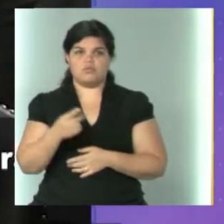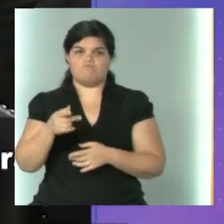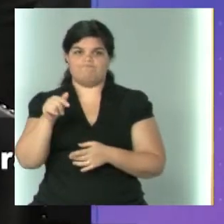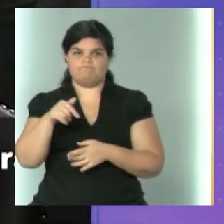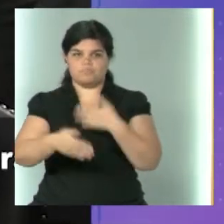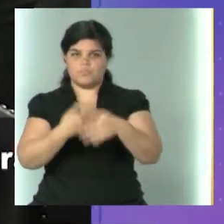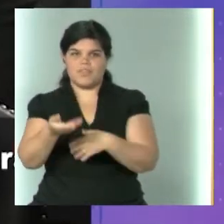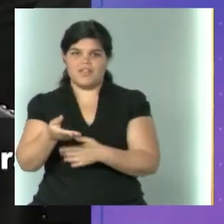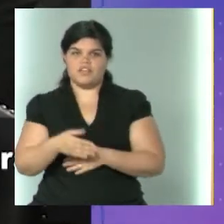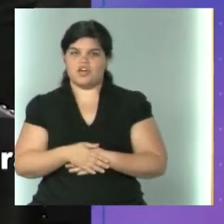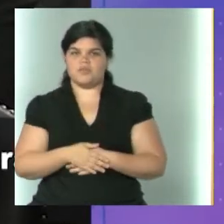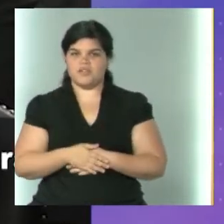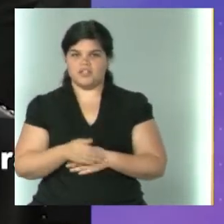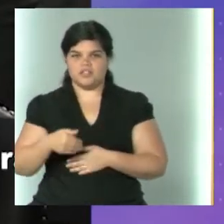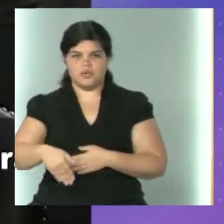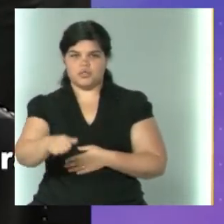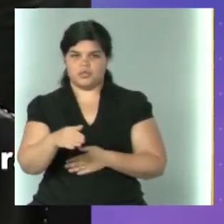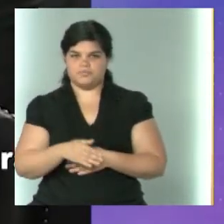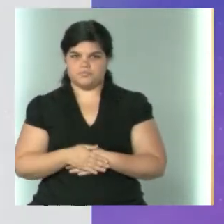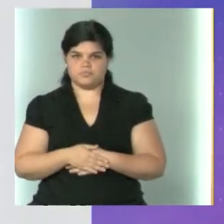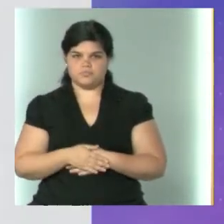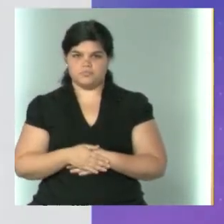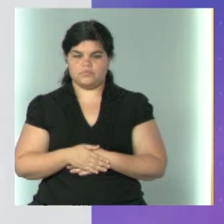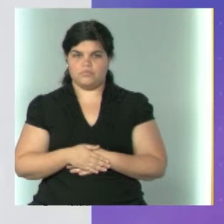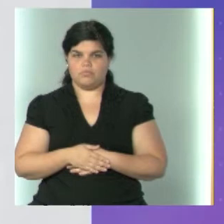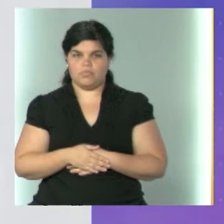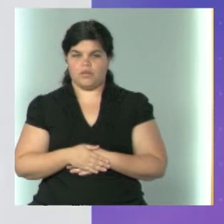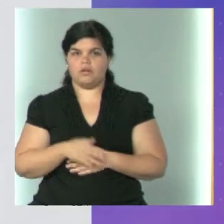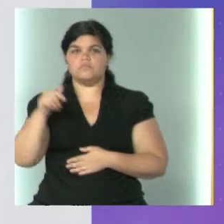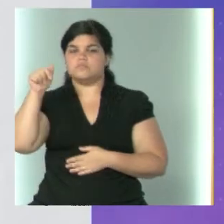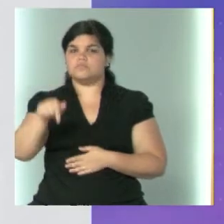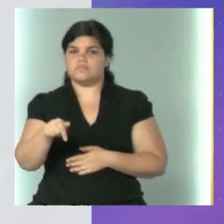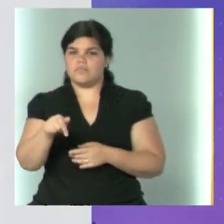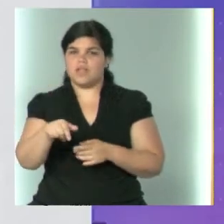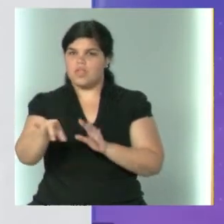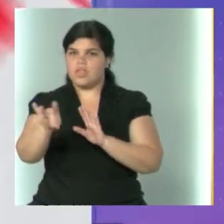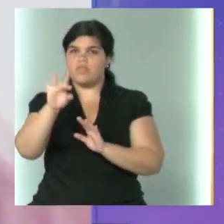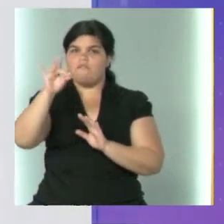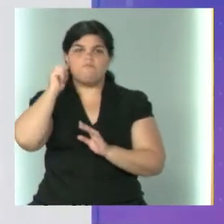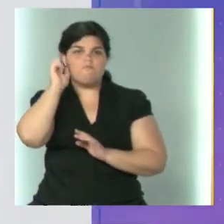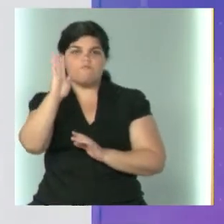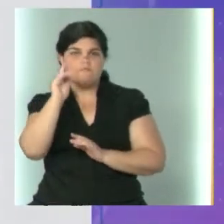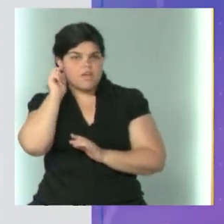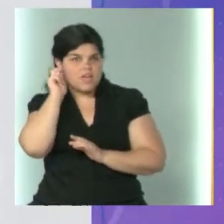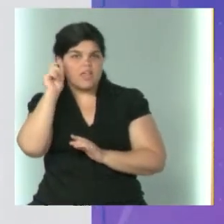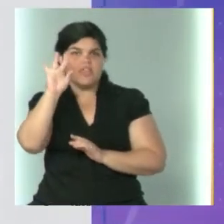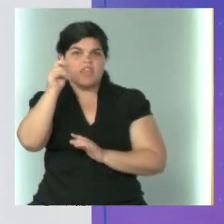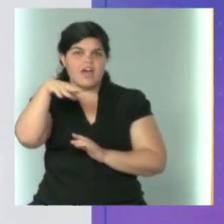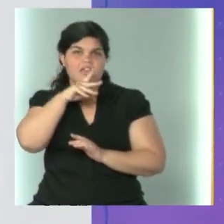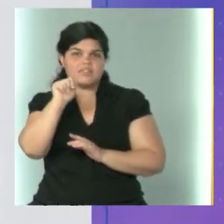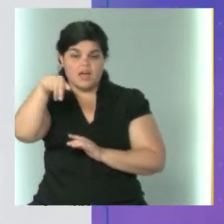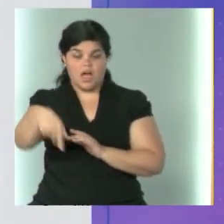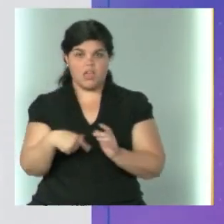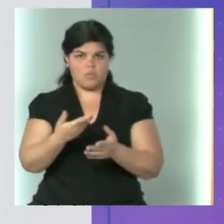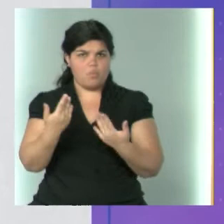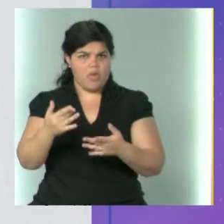mistake. And it was my mistake, and I'm sorry. ¿Pero puede el Big Data ganar una elección? Cambridge Analytica afirma que